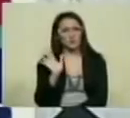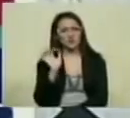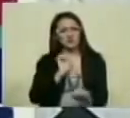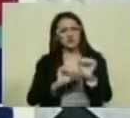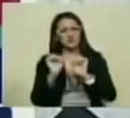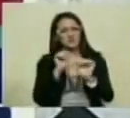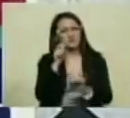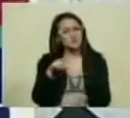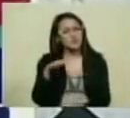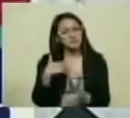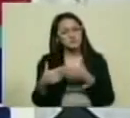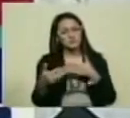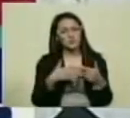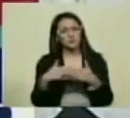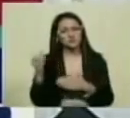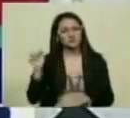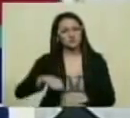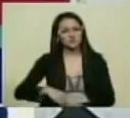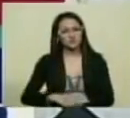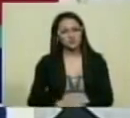donde tengan que defenderlo.